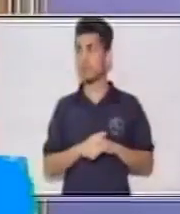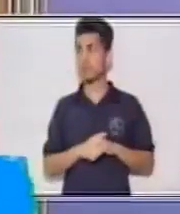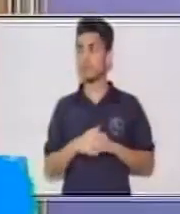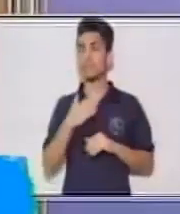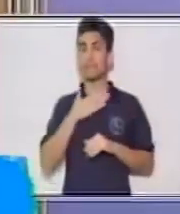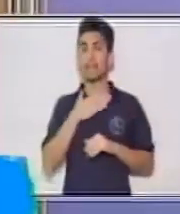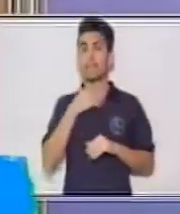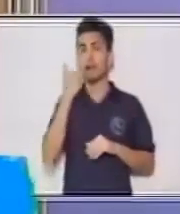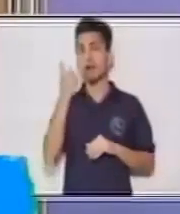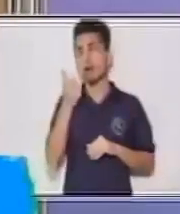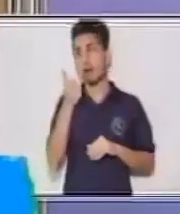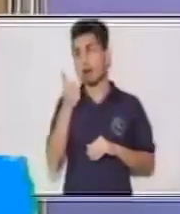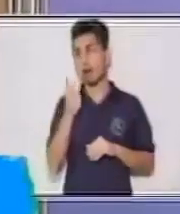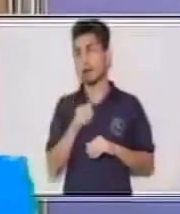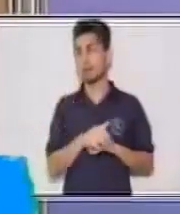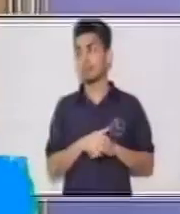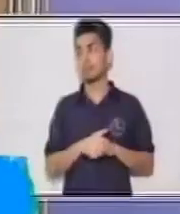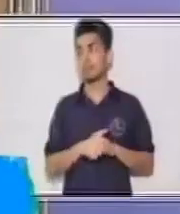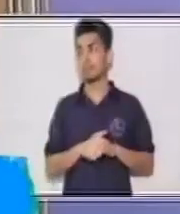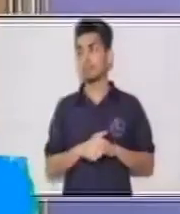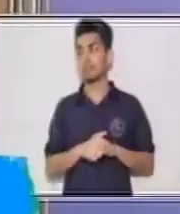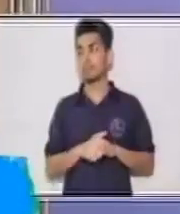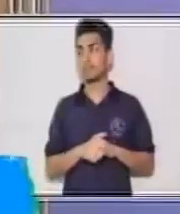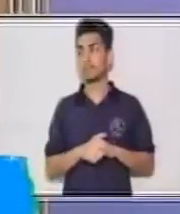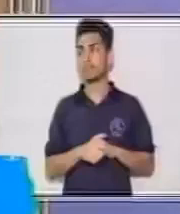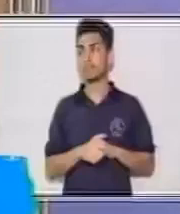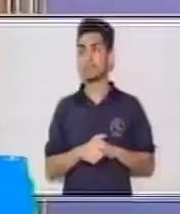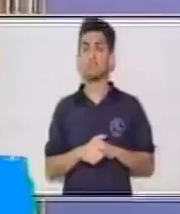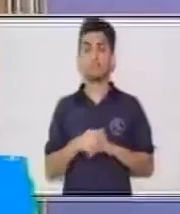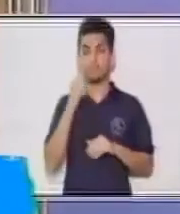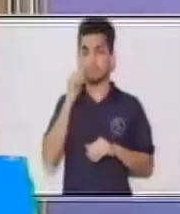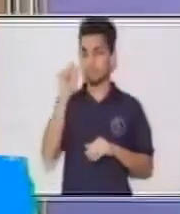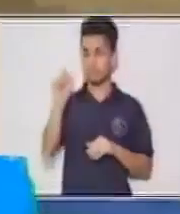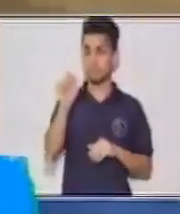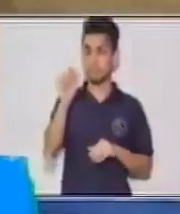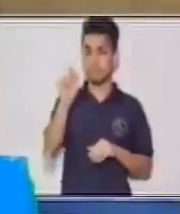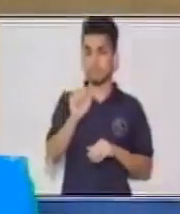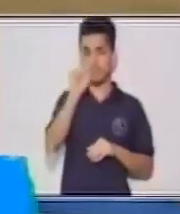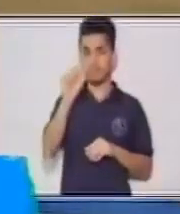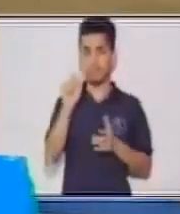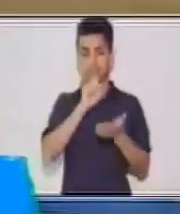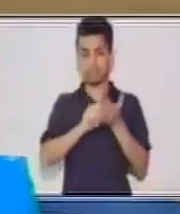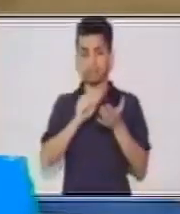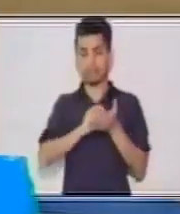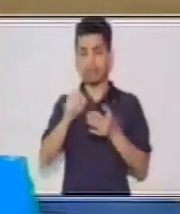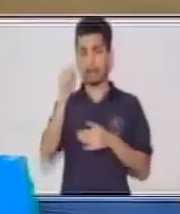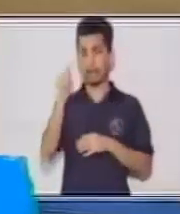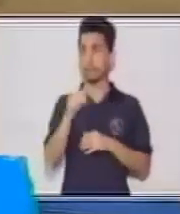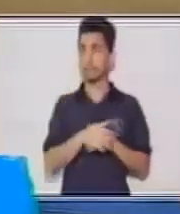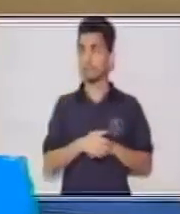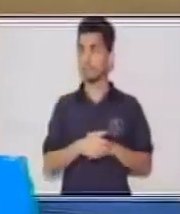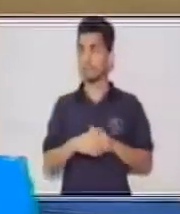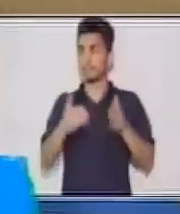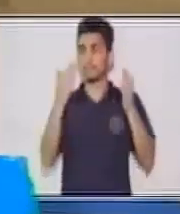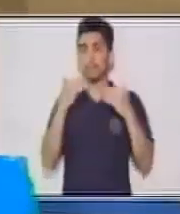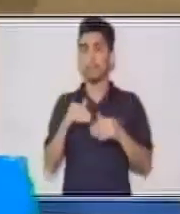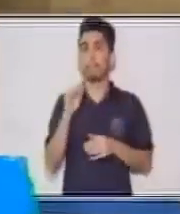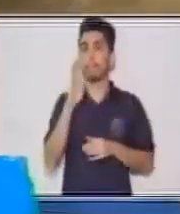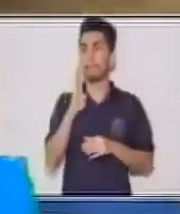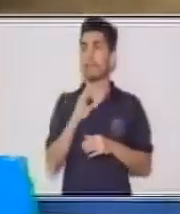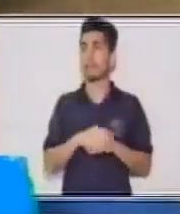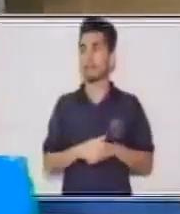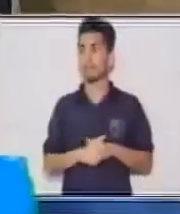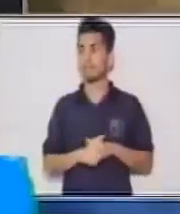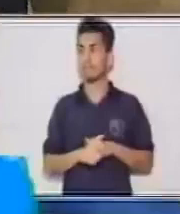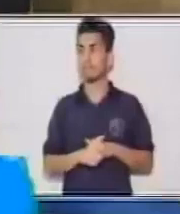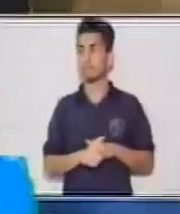punto? Muy bien, A. Entonces, este es el punto A. Vamos a ver el siguiente punto, que